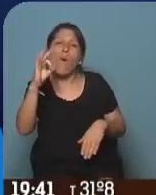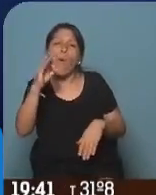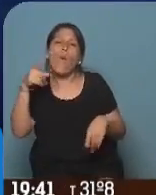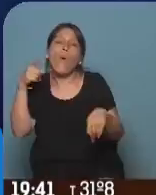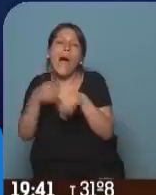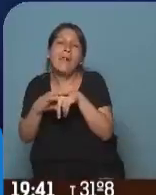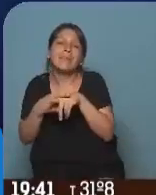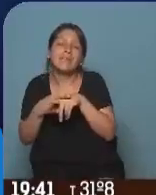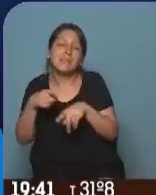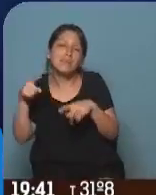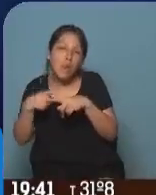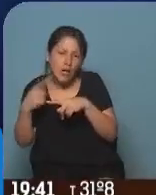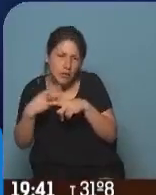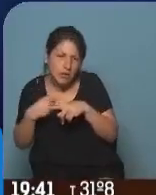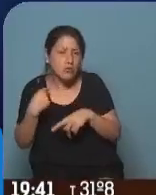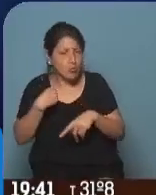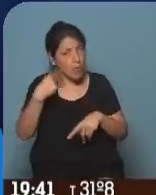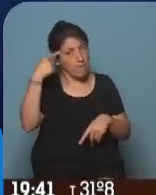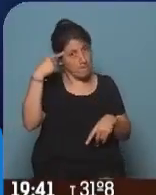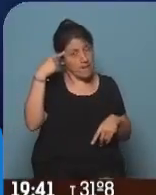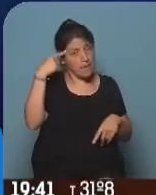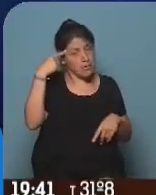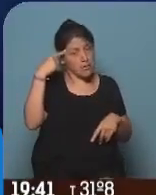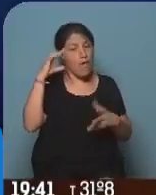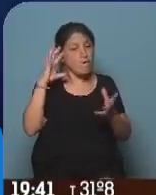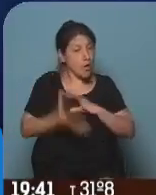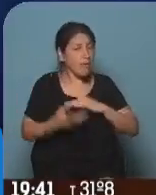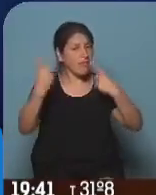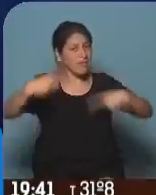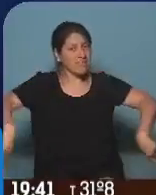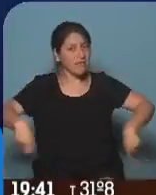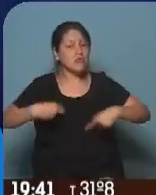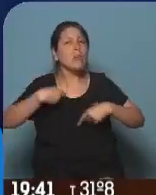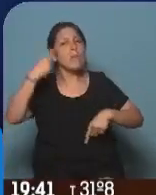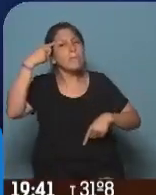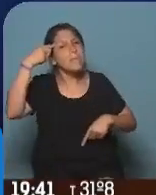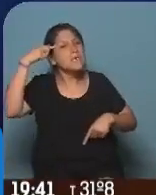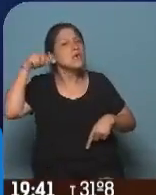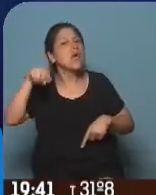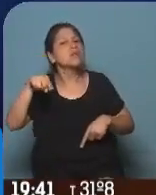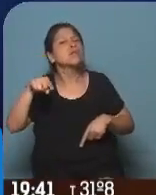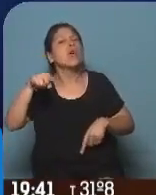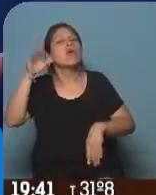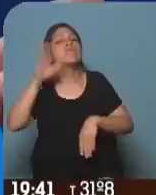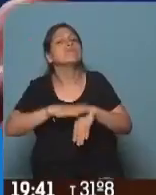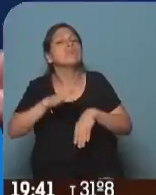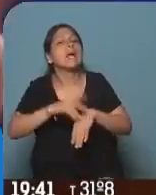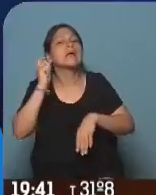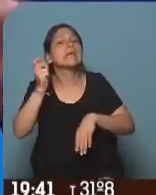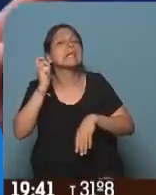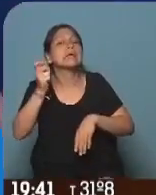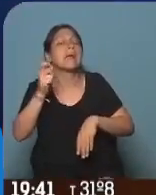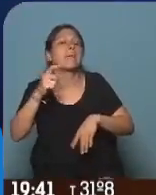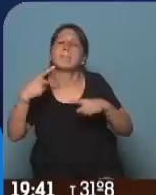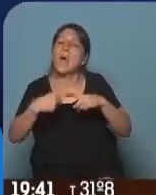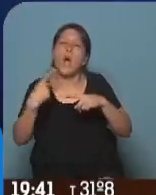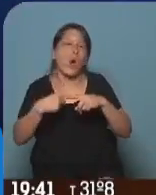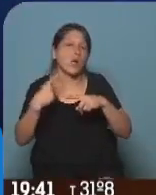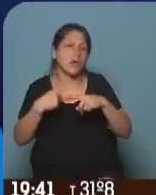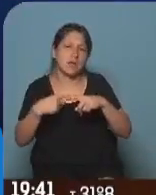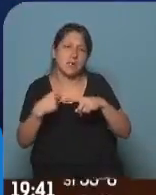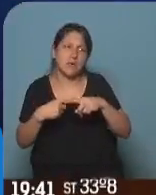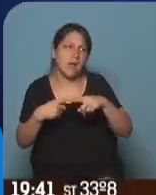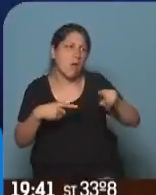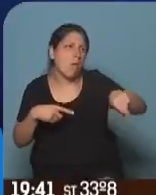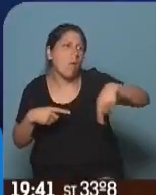diferente. Yo creo que es la propia política la que tiene que resolver estas cuestiones para evitar que vengan salvadores